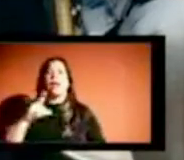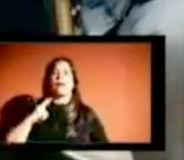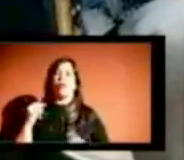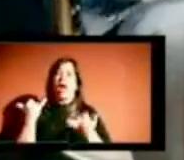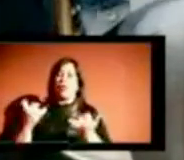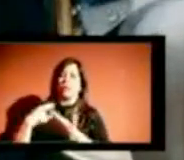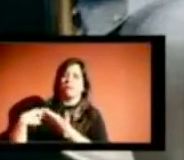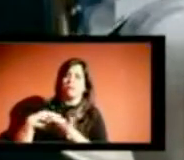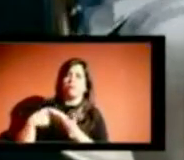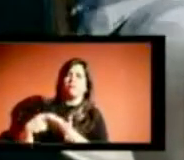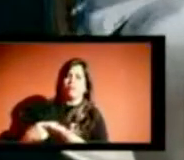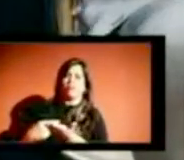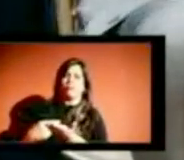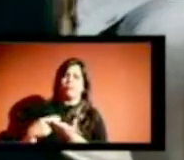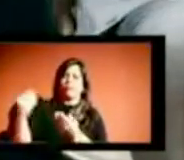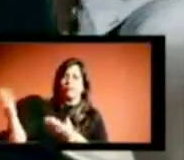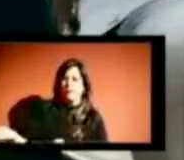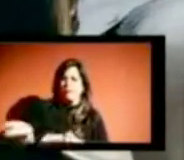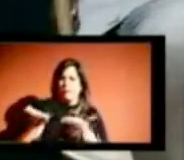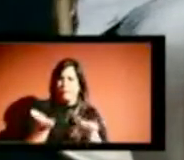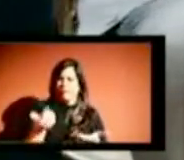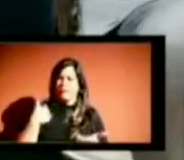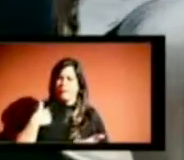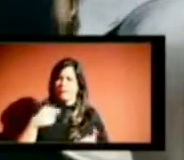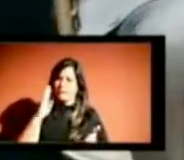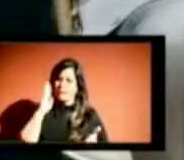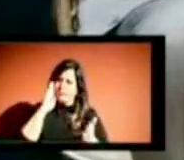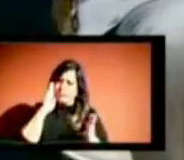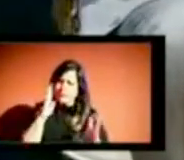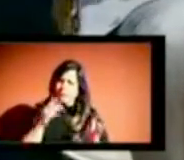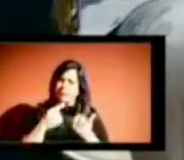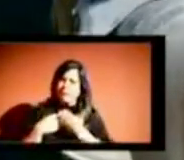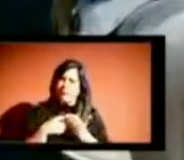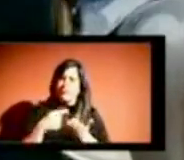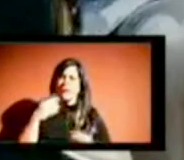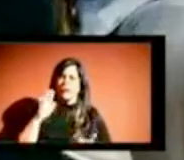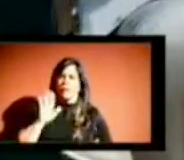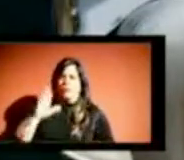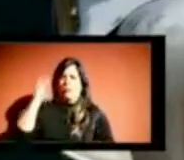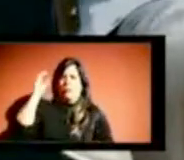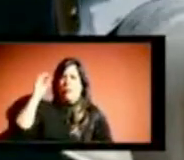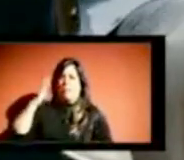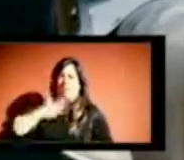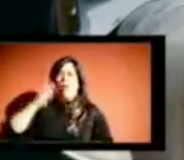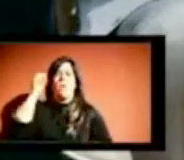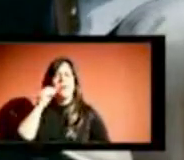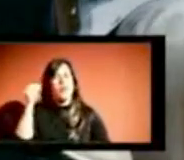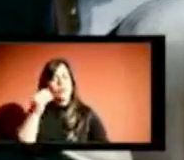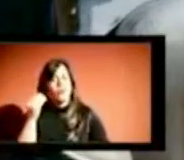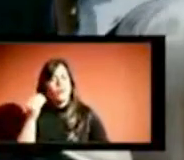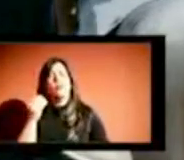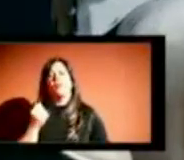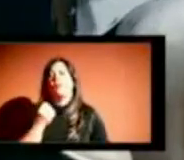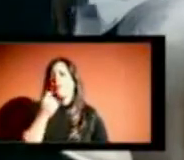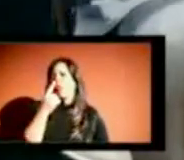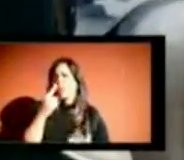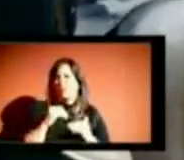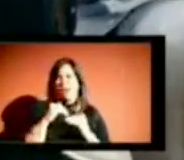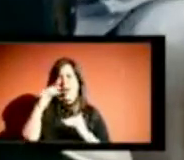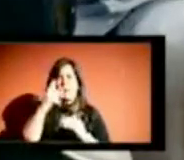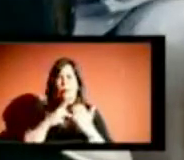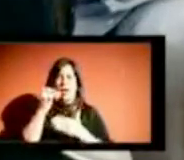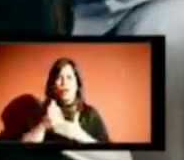Legislativa ahora mismo, y a mí me lo trajeron a mi atención meramente para que reaccionara uno o más proyectos de ley que